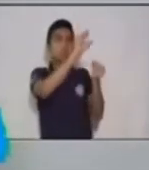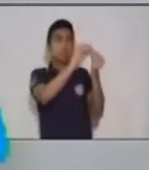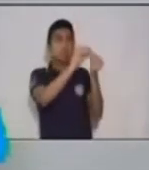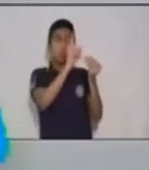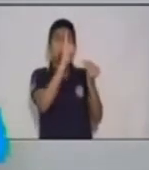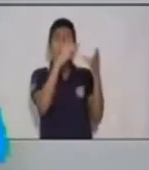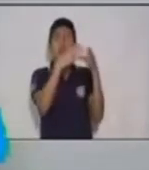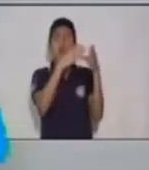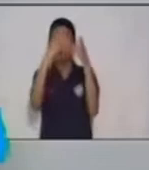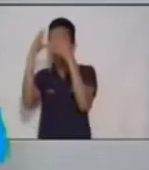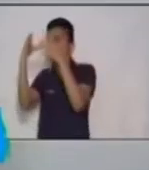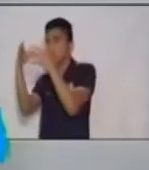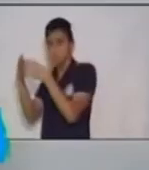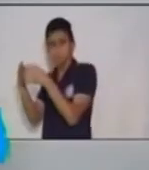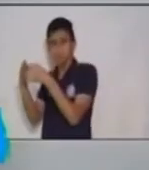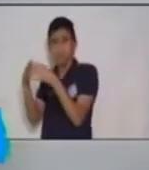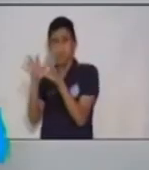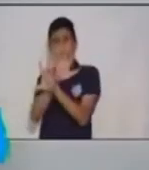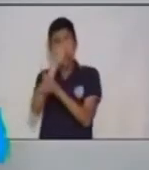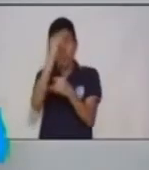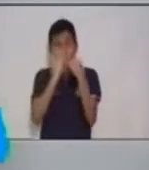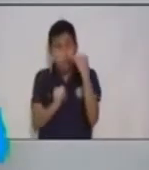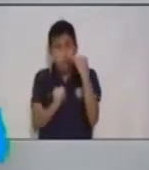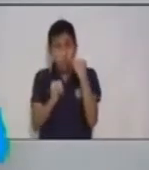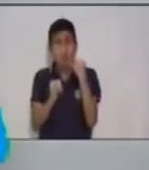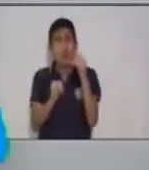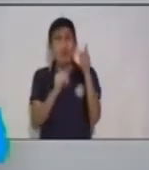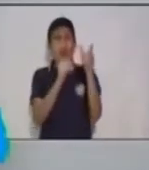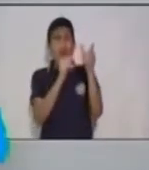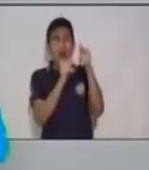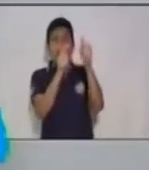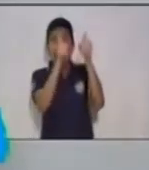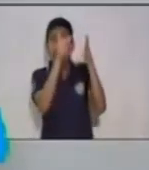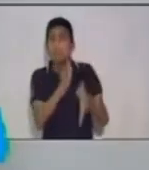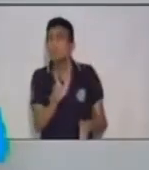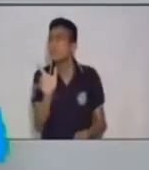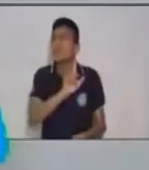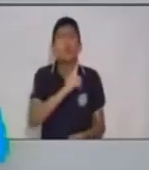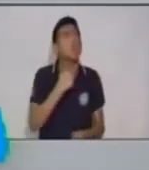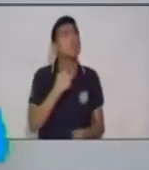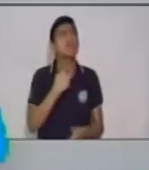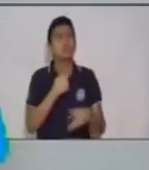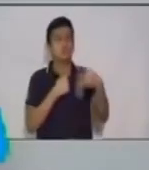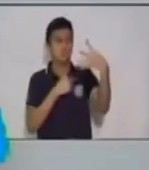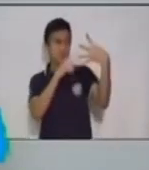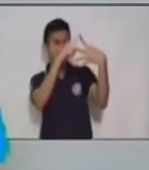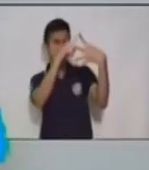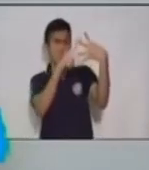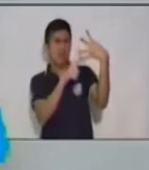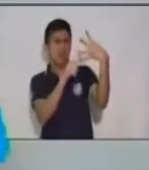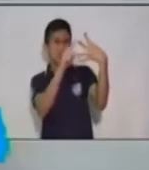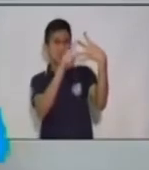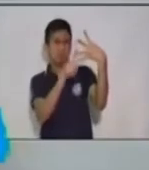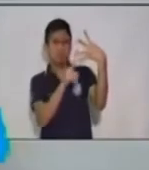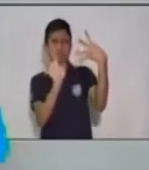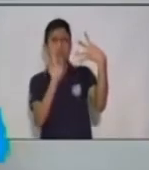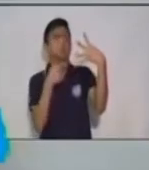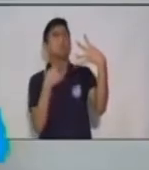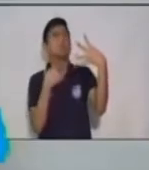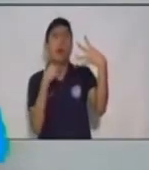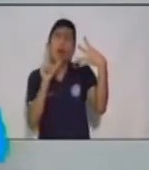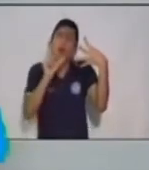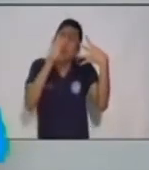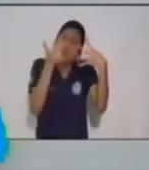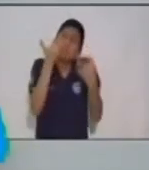tabla anterior. Y por último, tenemos a los que no les gusta ninguno de estos deportes. ¿Qué puede hacer que les guste otro? Pero en esta